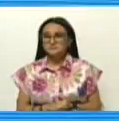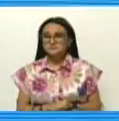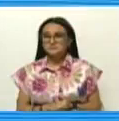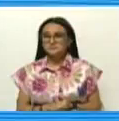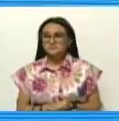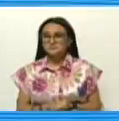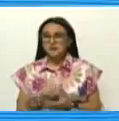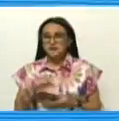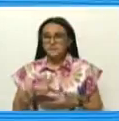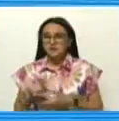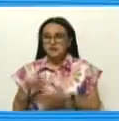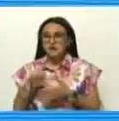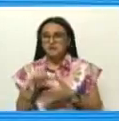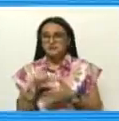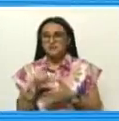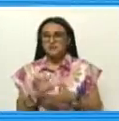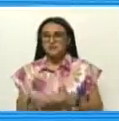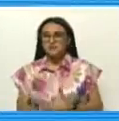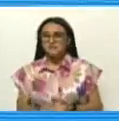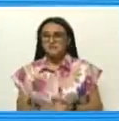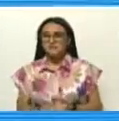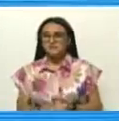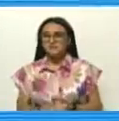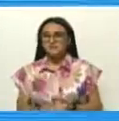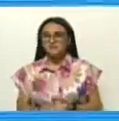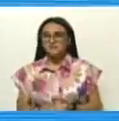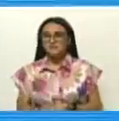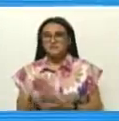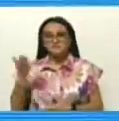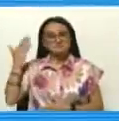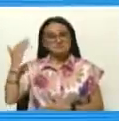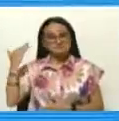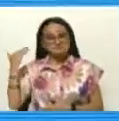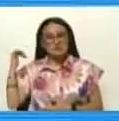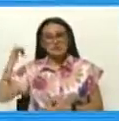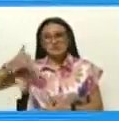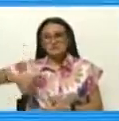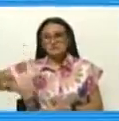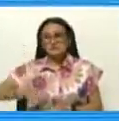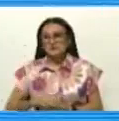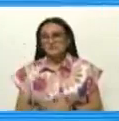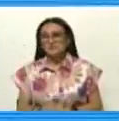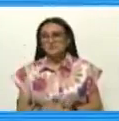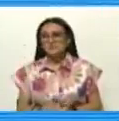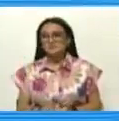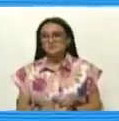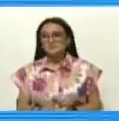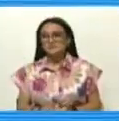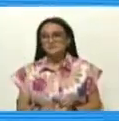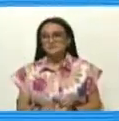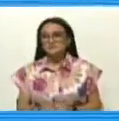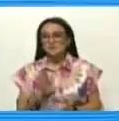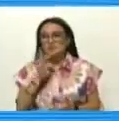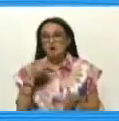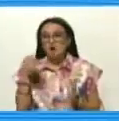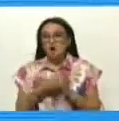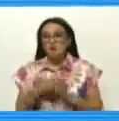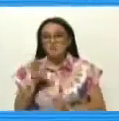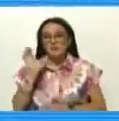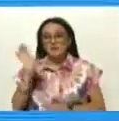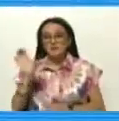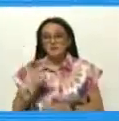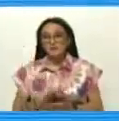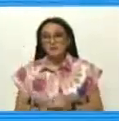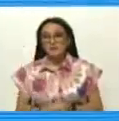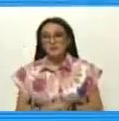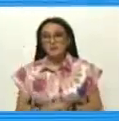en América Latina, hace años, muchos años, no hay golpe de Estado